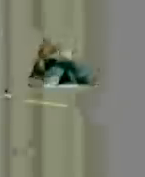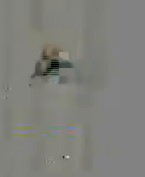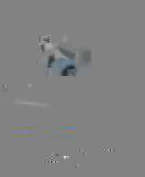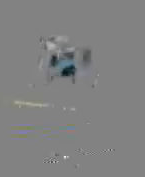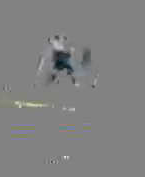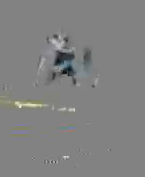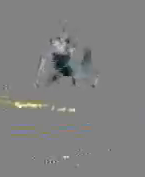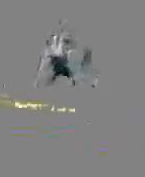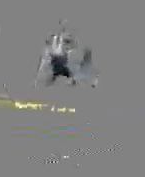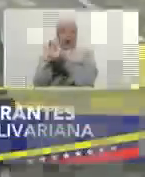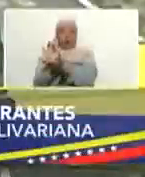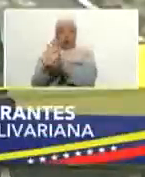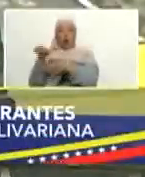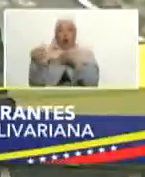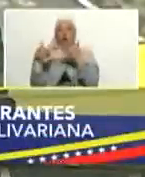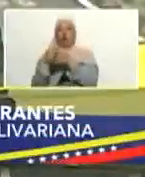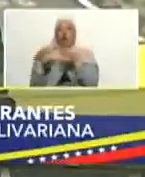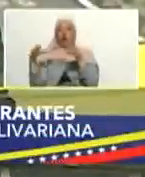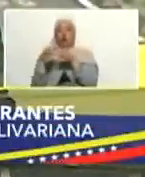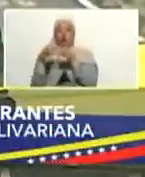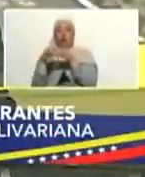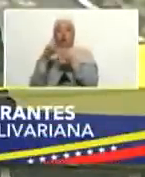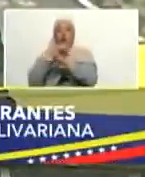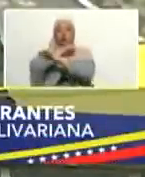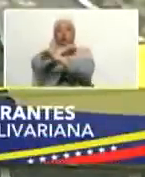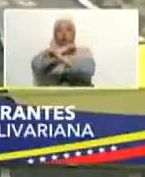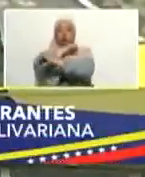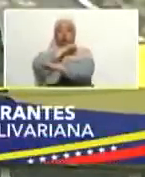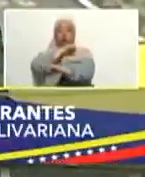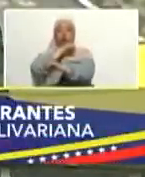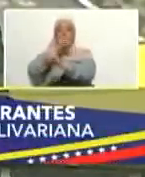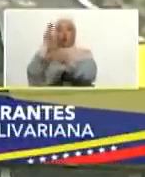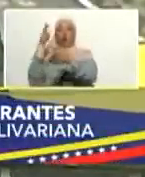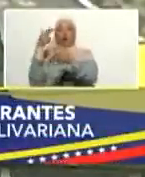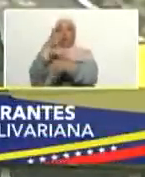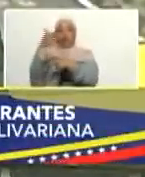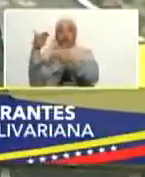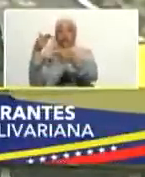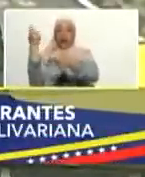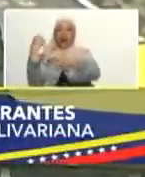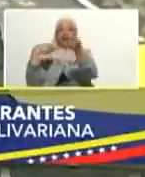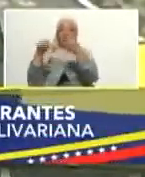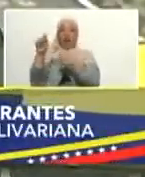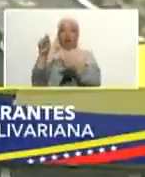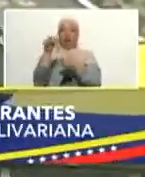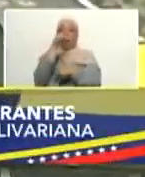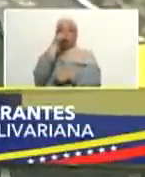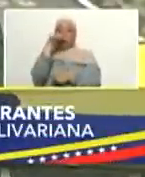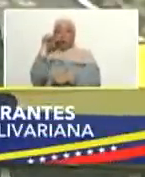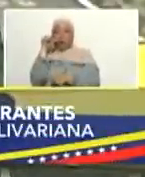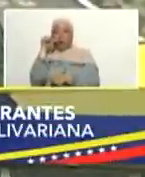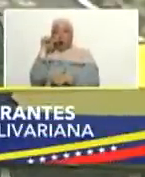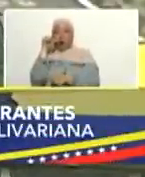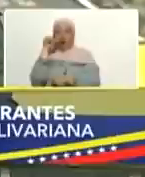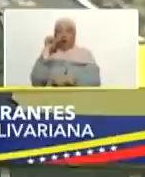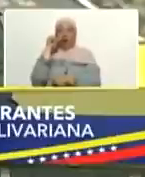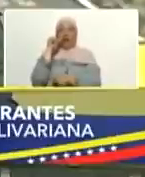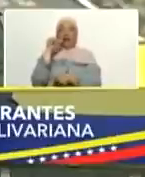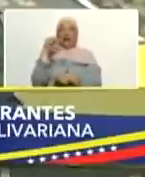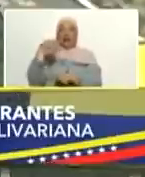expulsar a todos los grupos terroristas armados narcotraficantes de Colombia en toda la